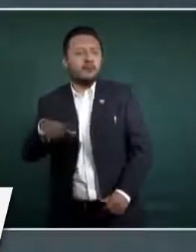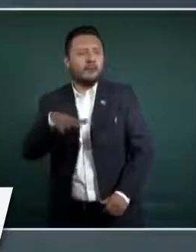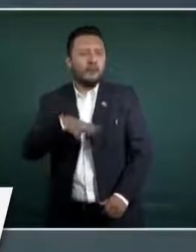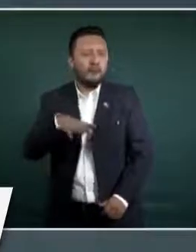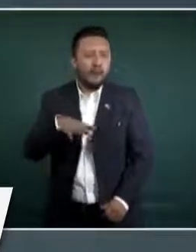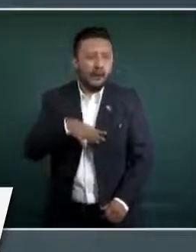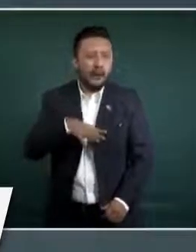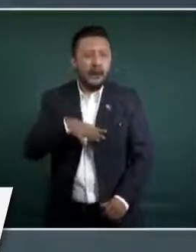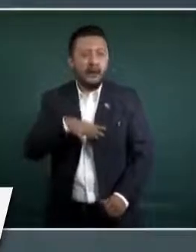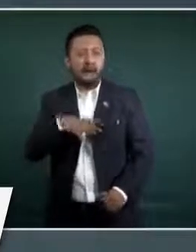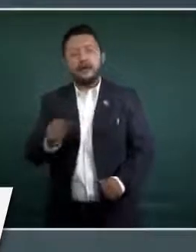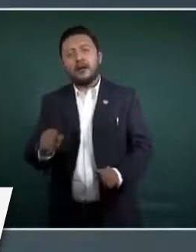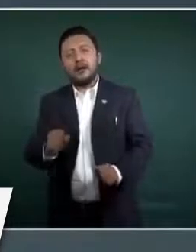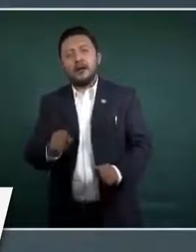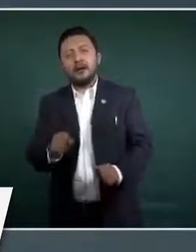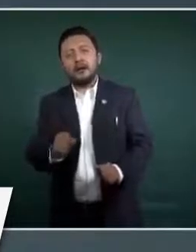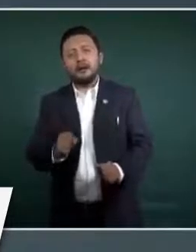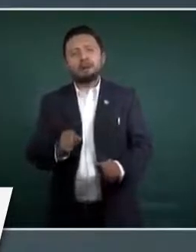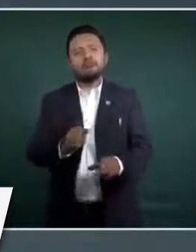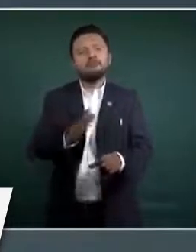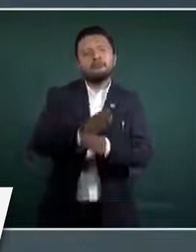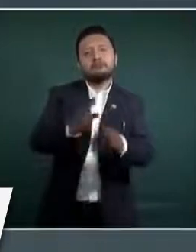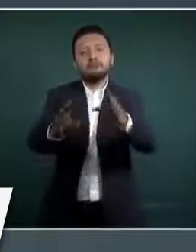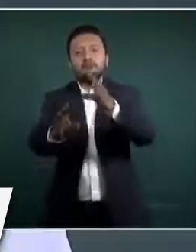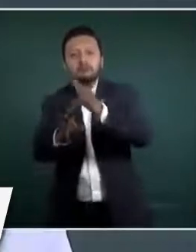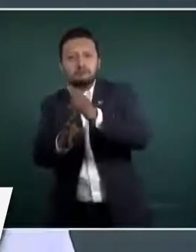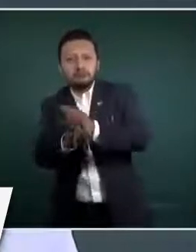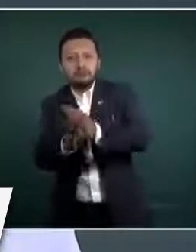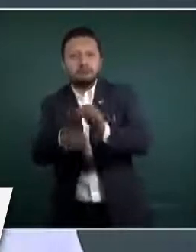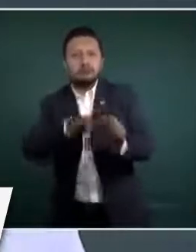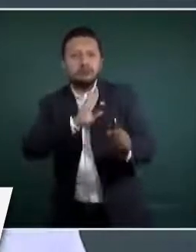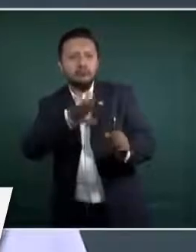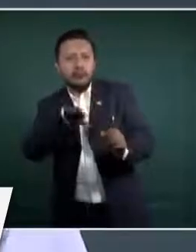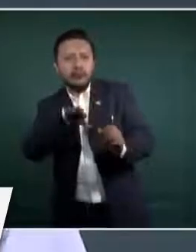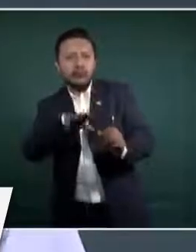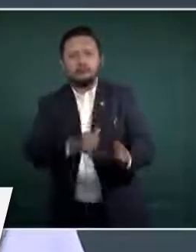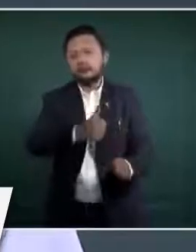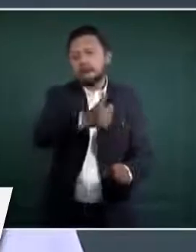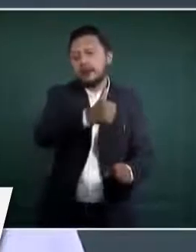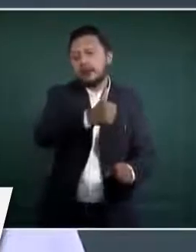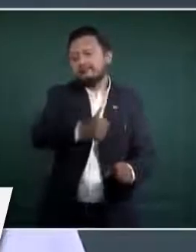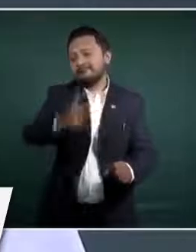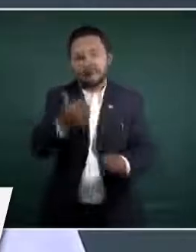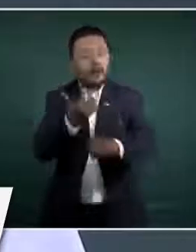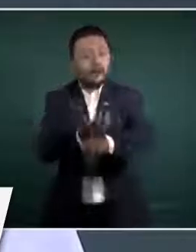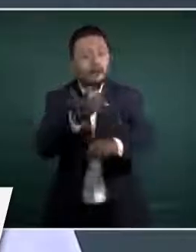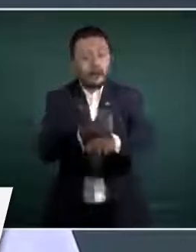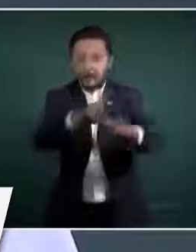daños, inundaciones en los estados del sureste del país.